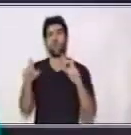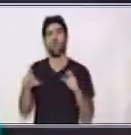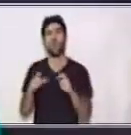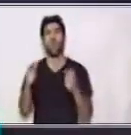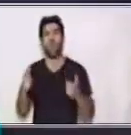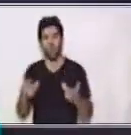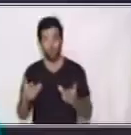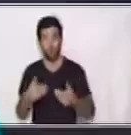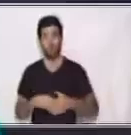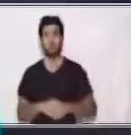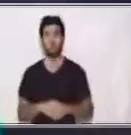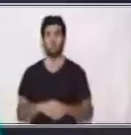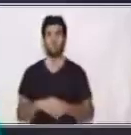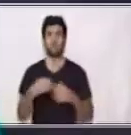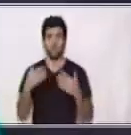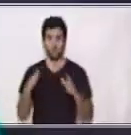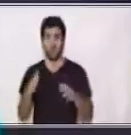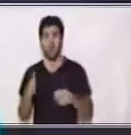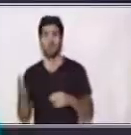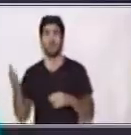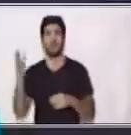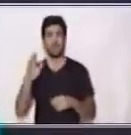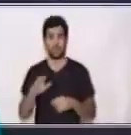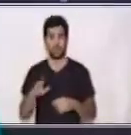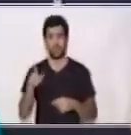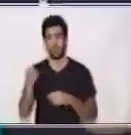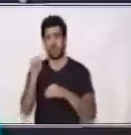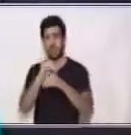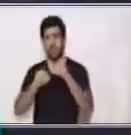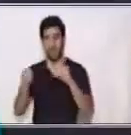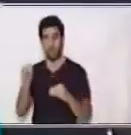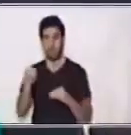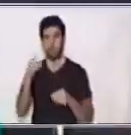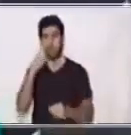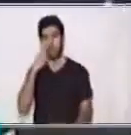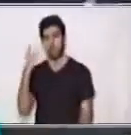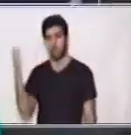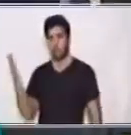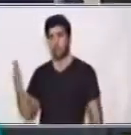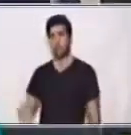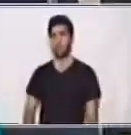producto notable y después le vamos a cambiar el signo.